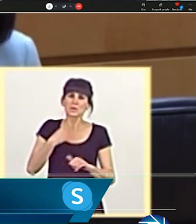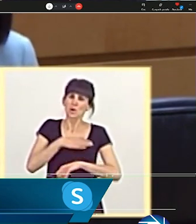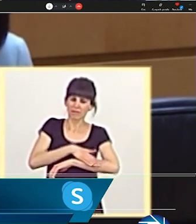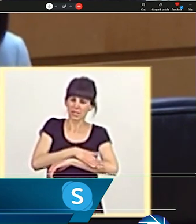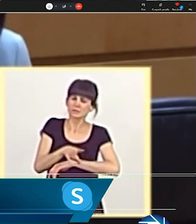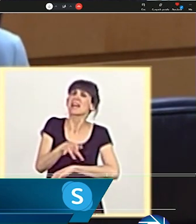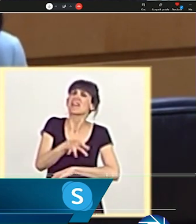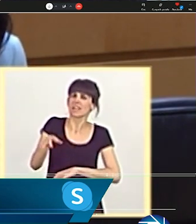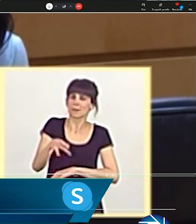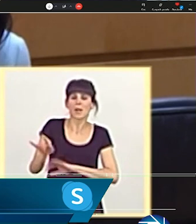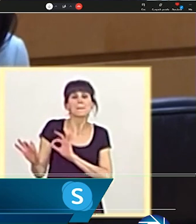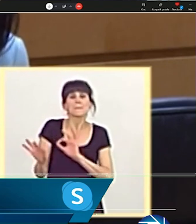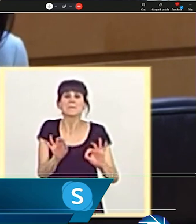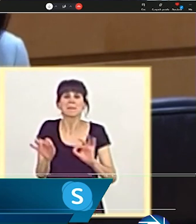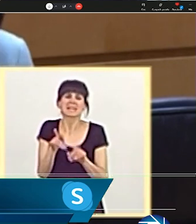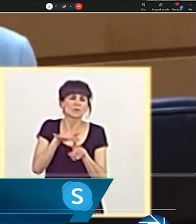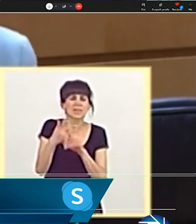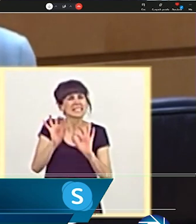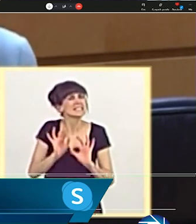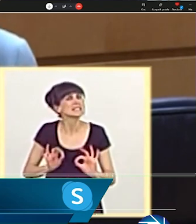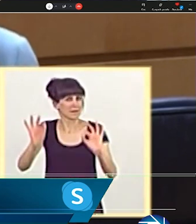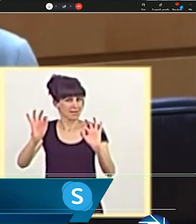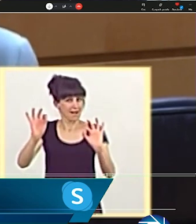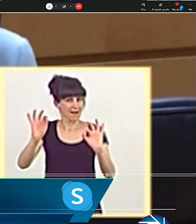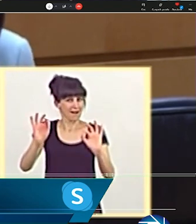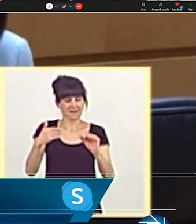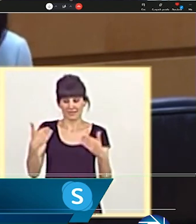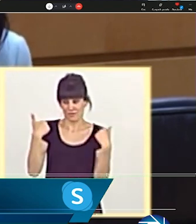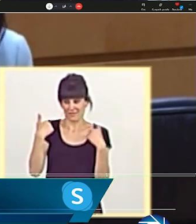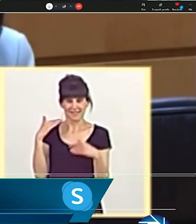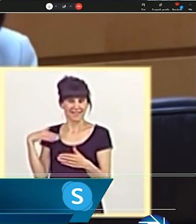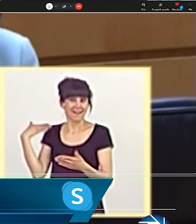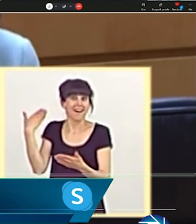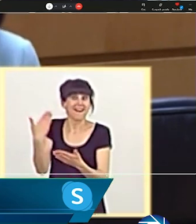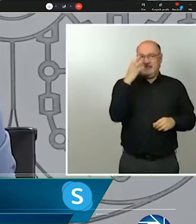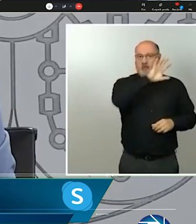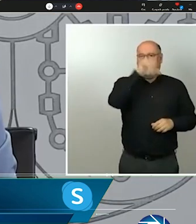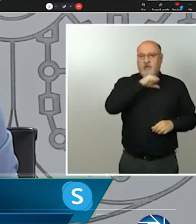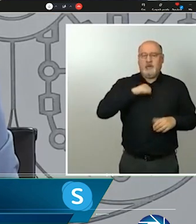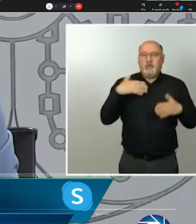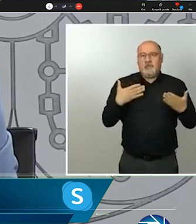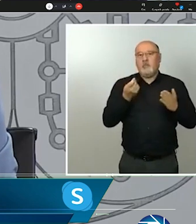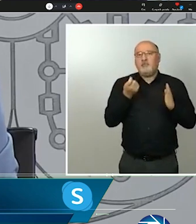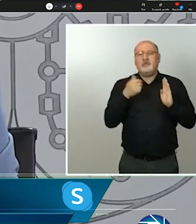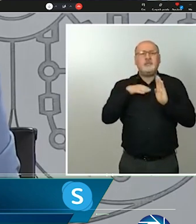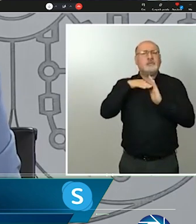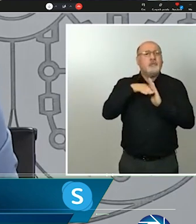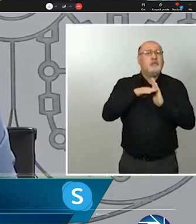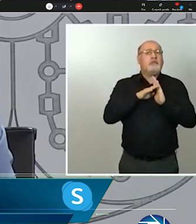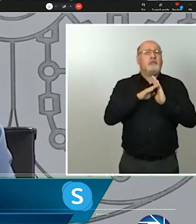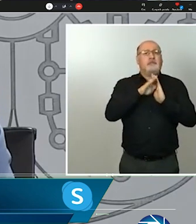este proceso. Y además, por otro lado, pues los empresarios, la patronal, pues ya ha hablado de medidas